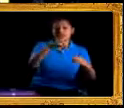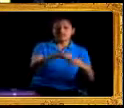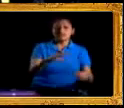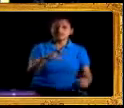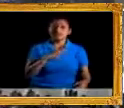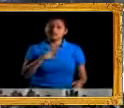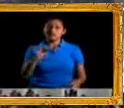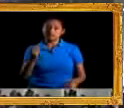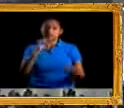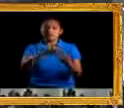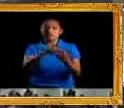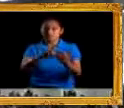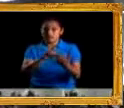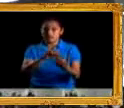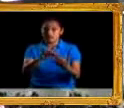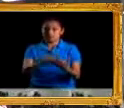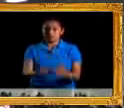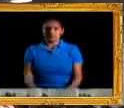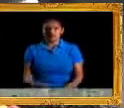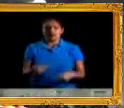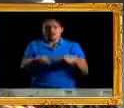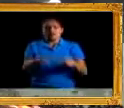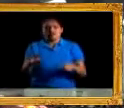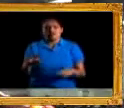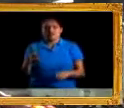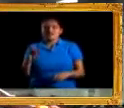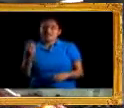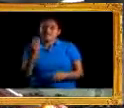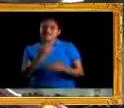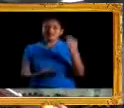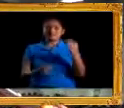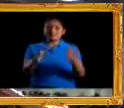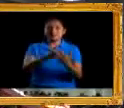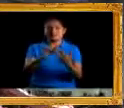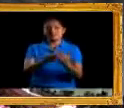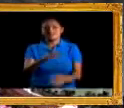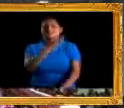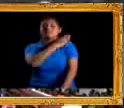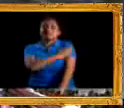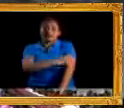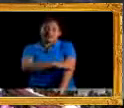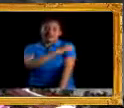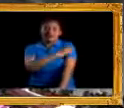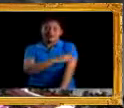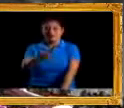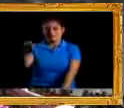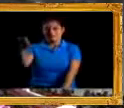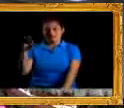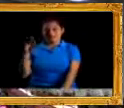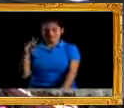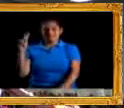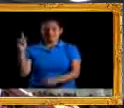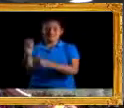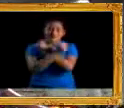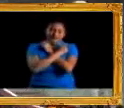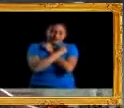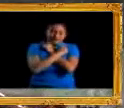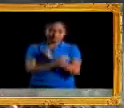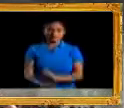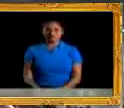tienes que sembrar. ¿Pero qué va a sembrar? Misericordia, paz y